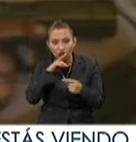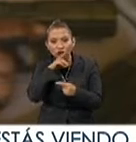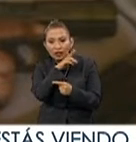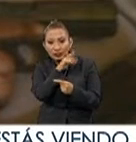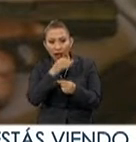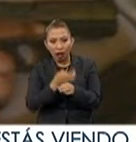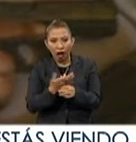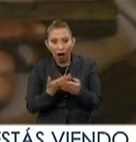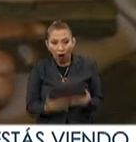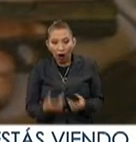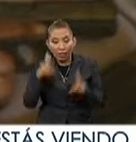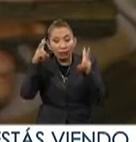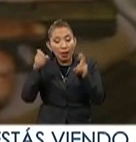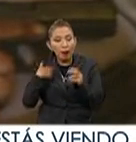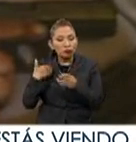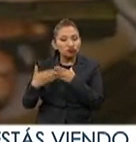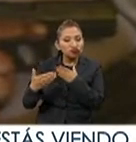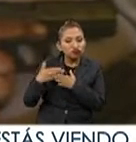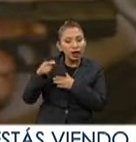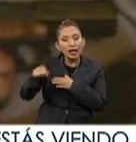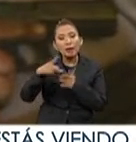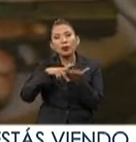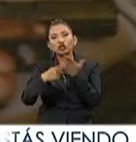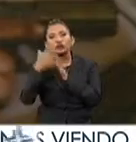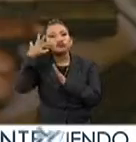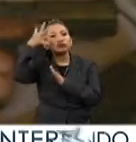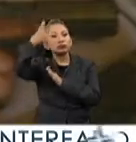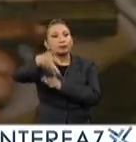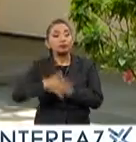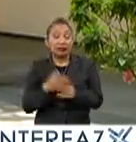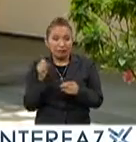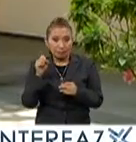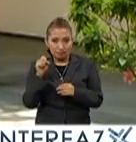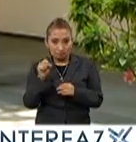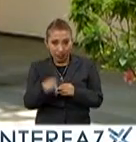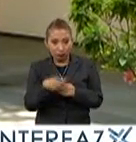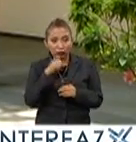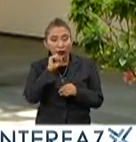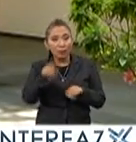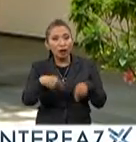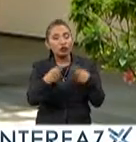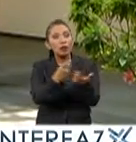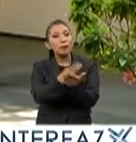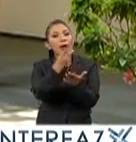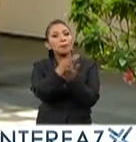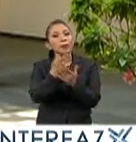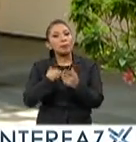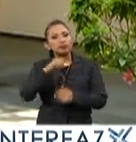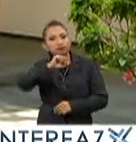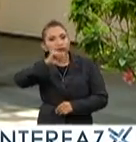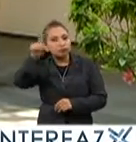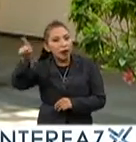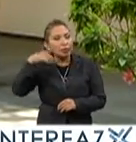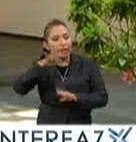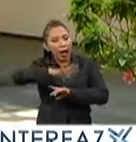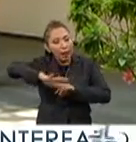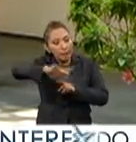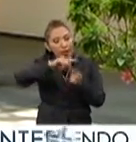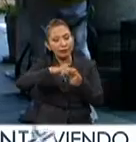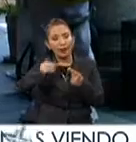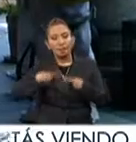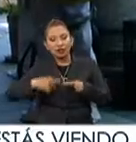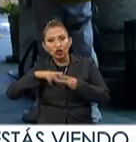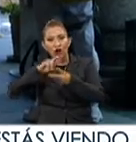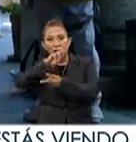noticias de actualidad, temas contemporáneos y proyectos a largo plazo. Asimismo, se galardonó a los especialistas en medio ambiente,